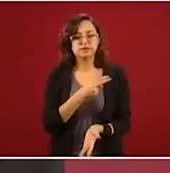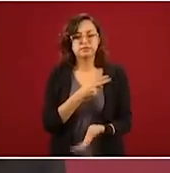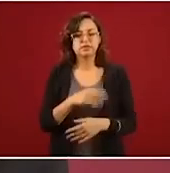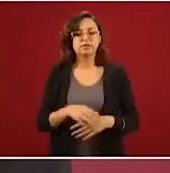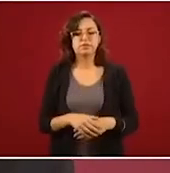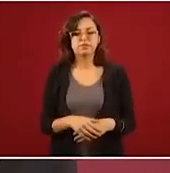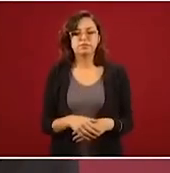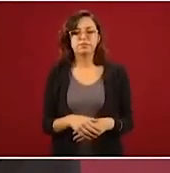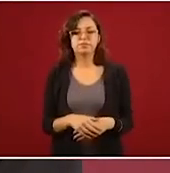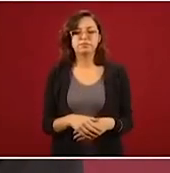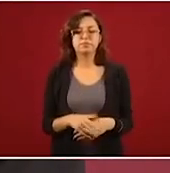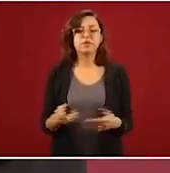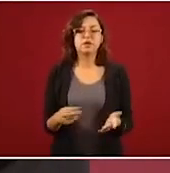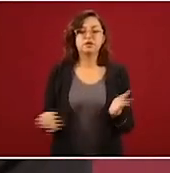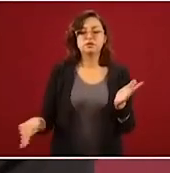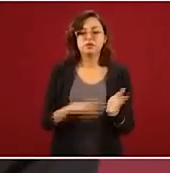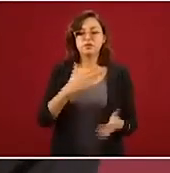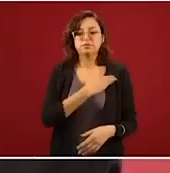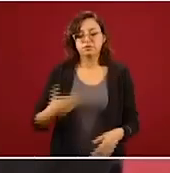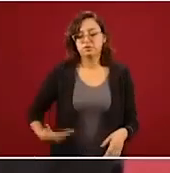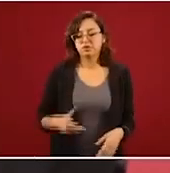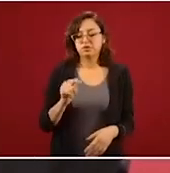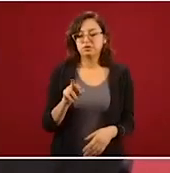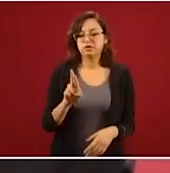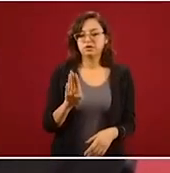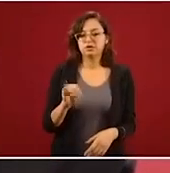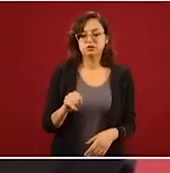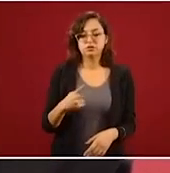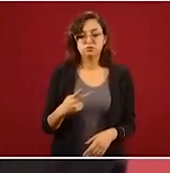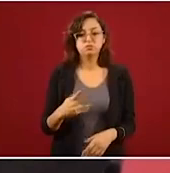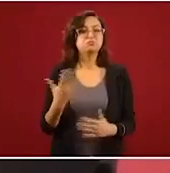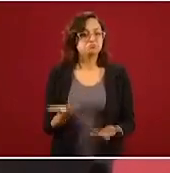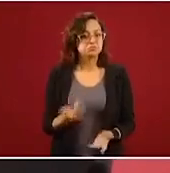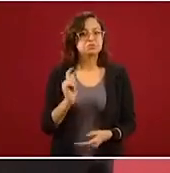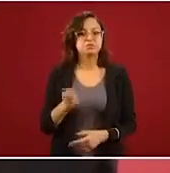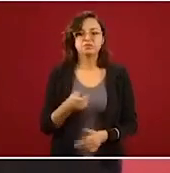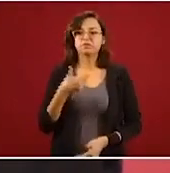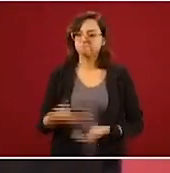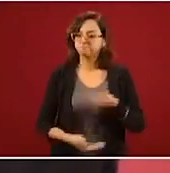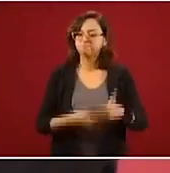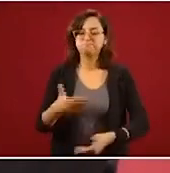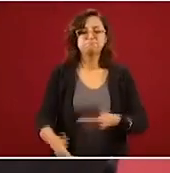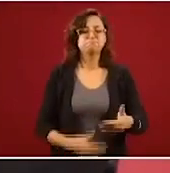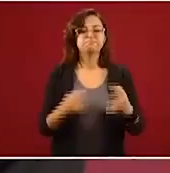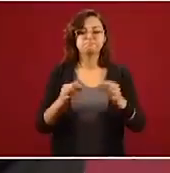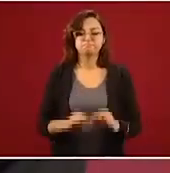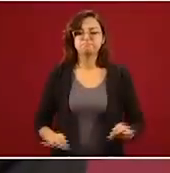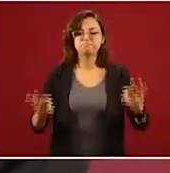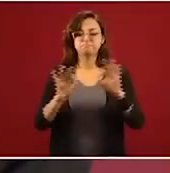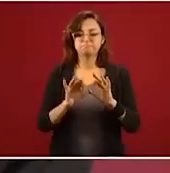Lo firmó el presidente Donald Trump. Esto es un avance importante.